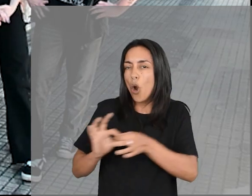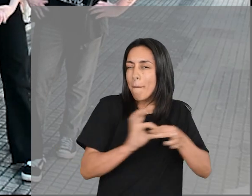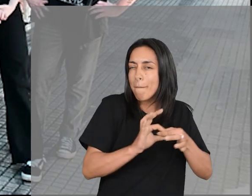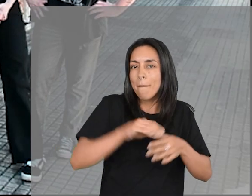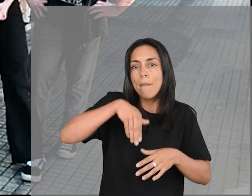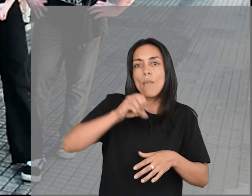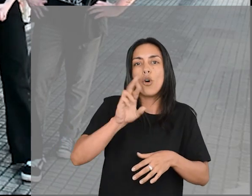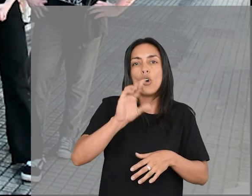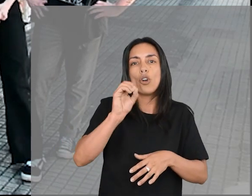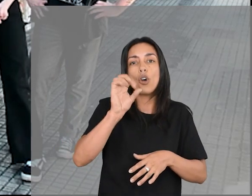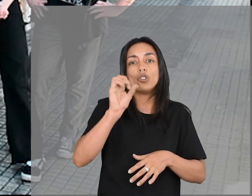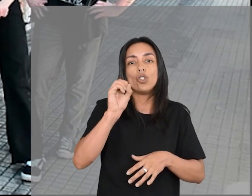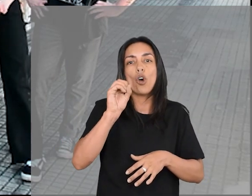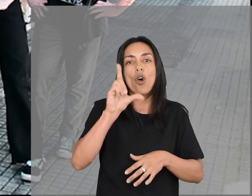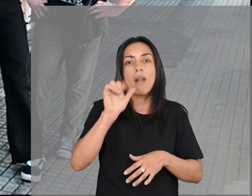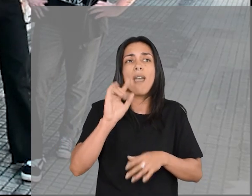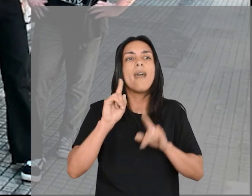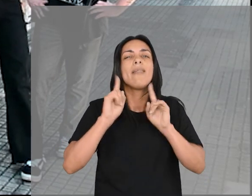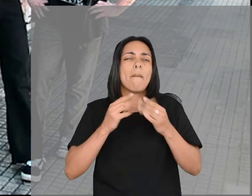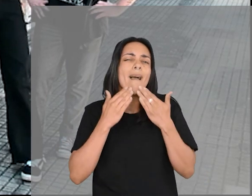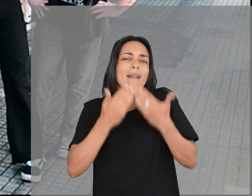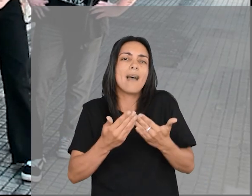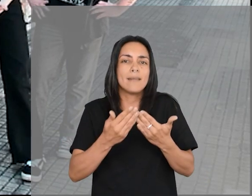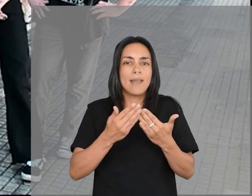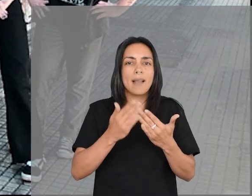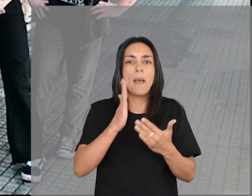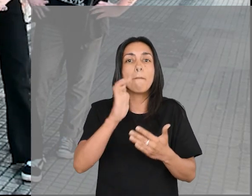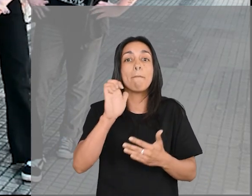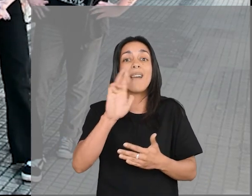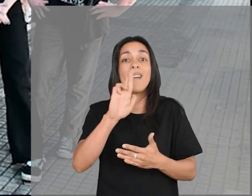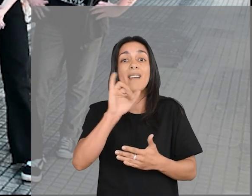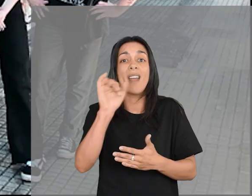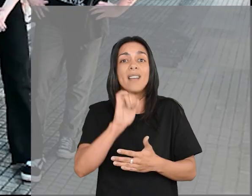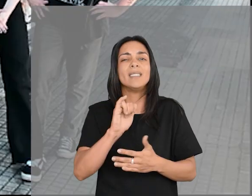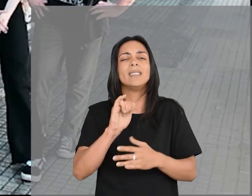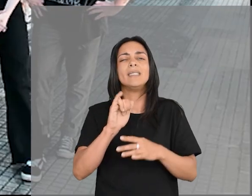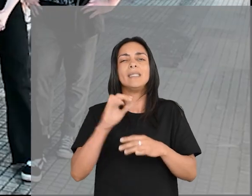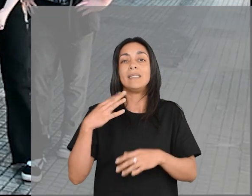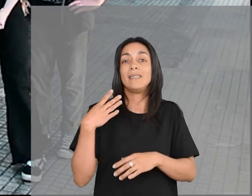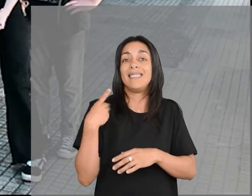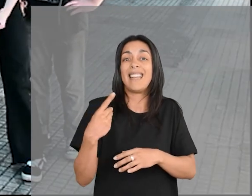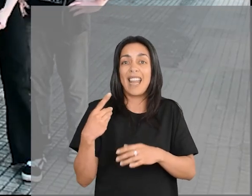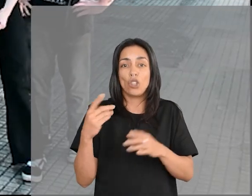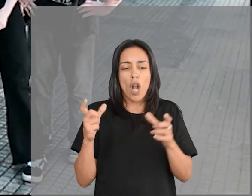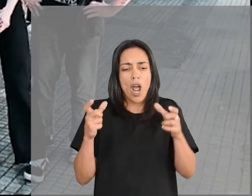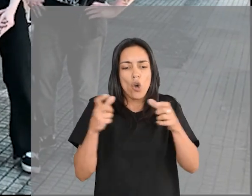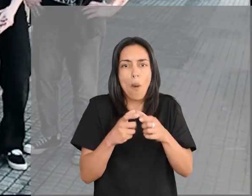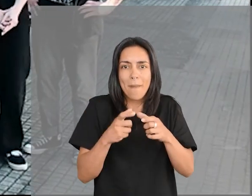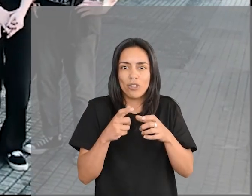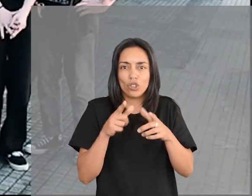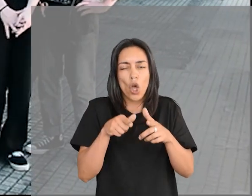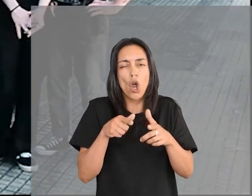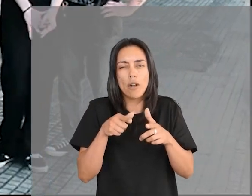faltó agradecerles también a la señora Alda Pérez, la directora de la Comisión de Patrimonio de La Valleja, que nos está acompañando y siempre nos ha apoyado en todas